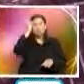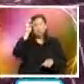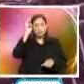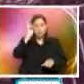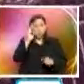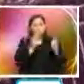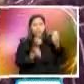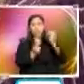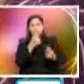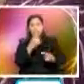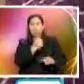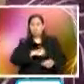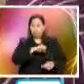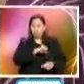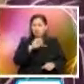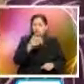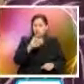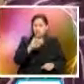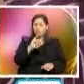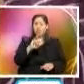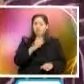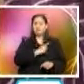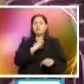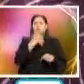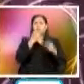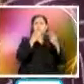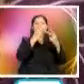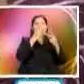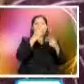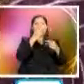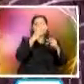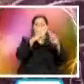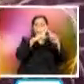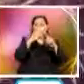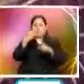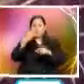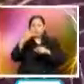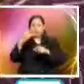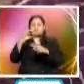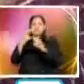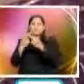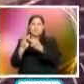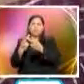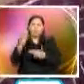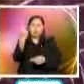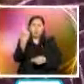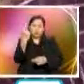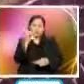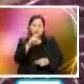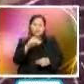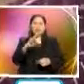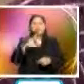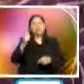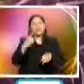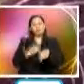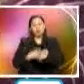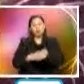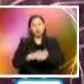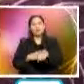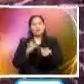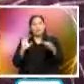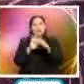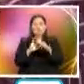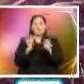que muchos son totalmente sanos y solo tienen un cromosoma extra, muchos otros pues tienen algunas otras enfermedades, ¿no? Principalmente del